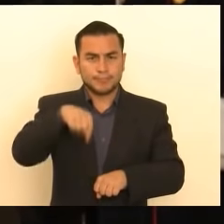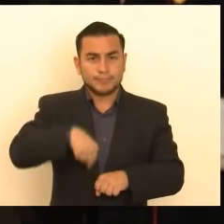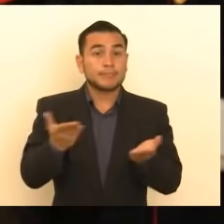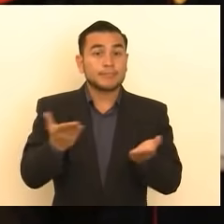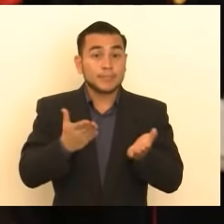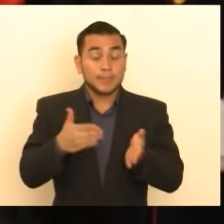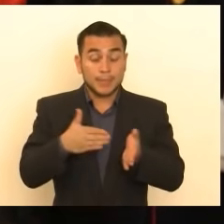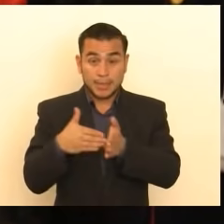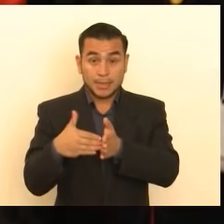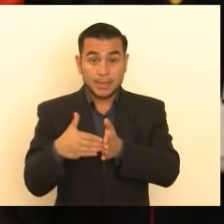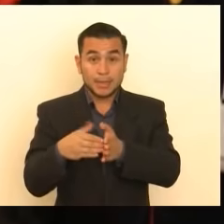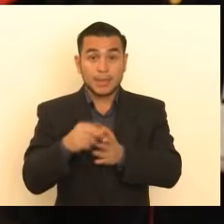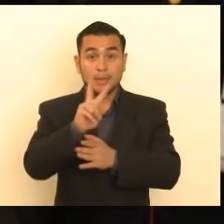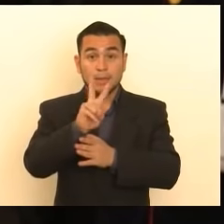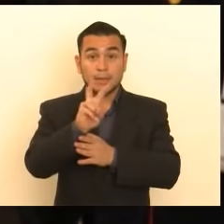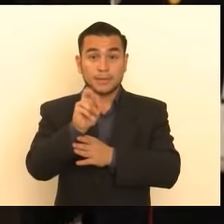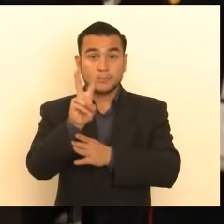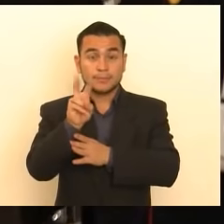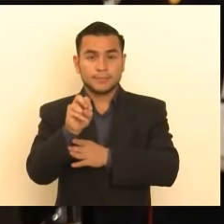año,